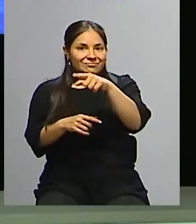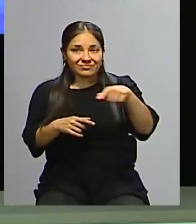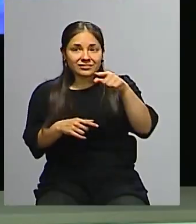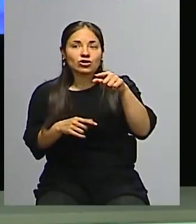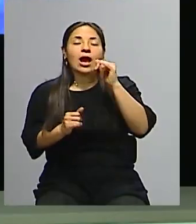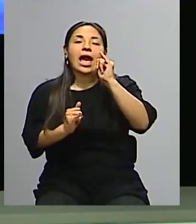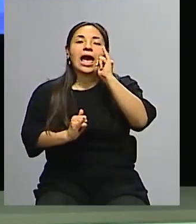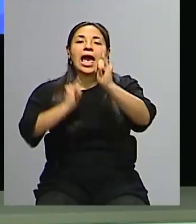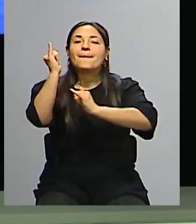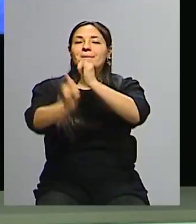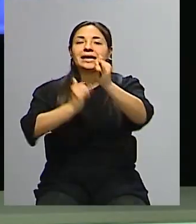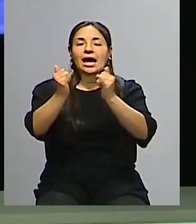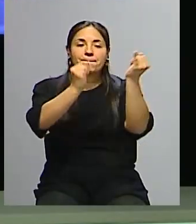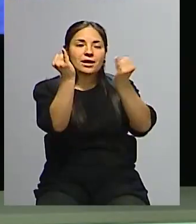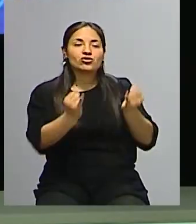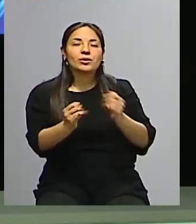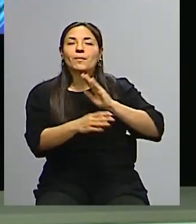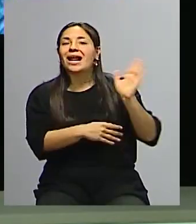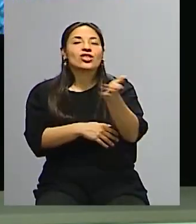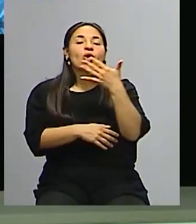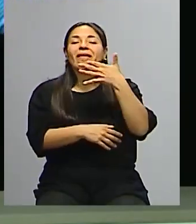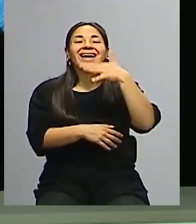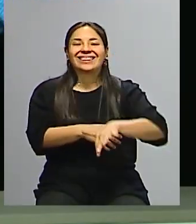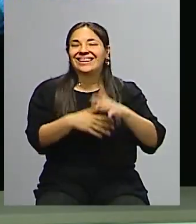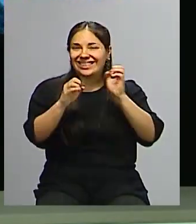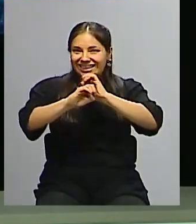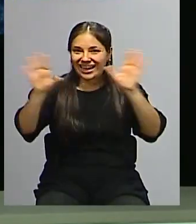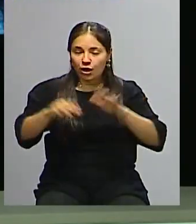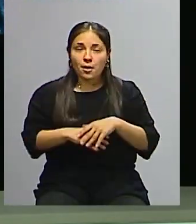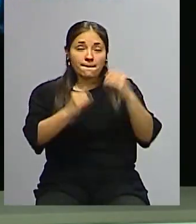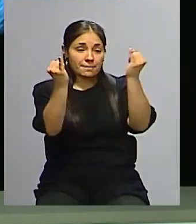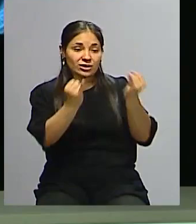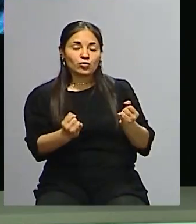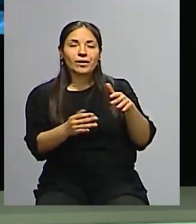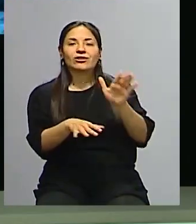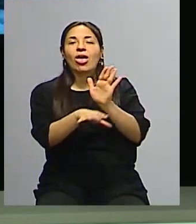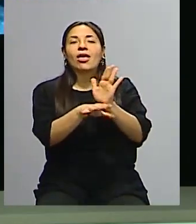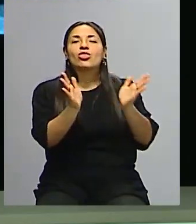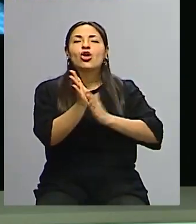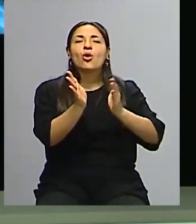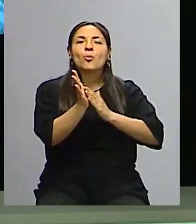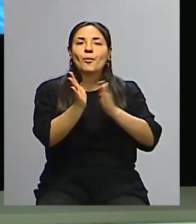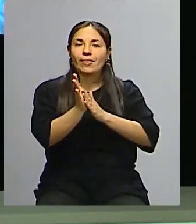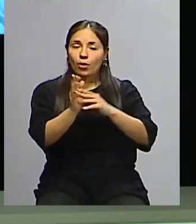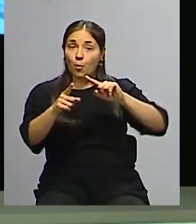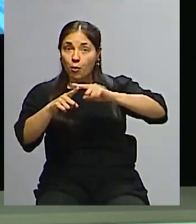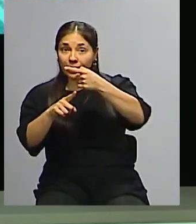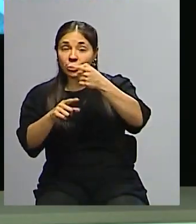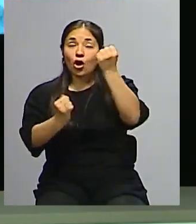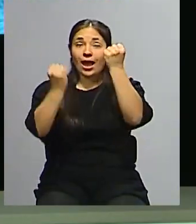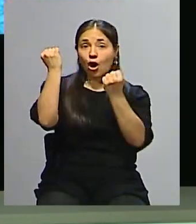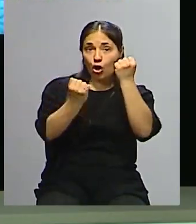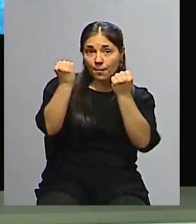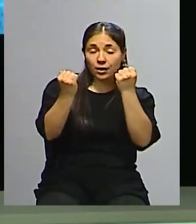para que lo podamos entender todos, porque en realidad el presupuesto es un documento político, económico y financiero